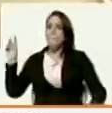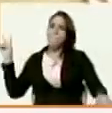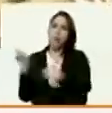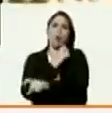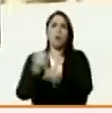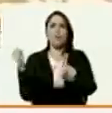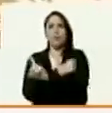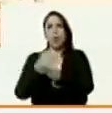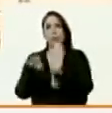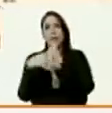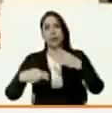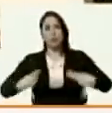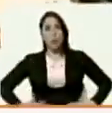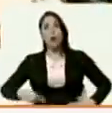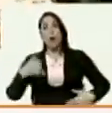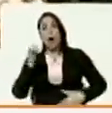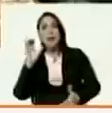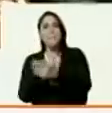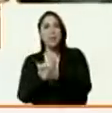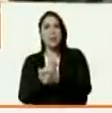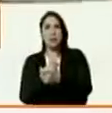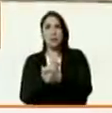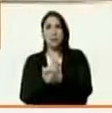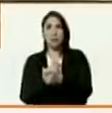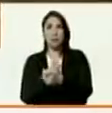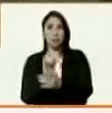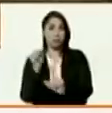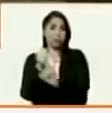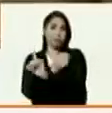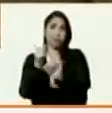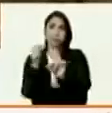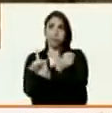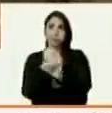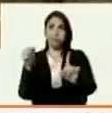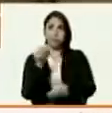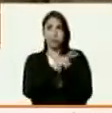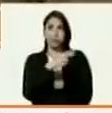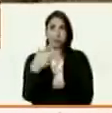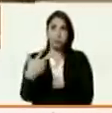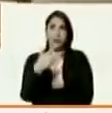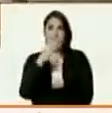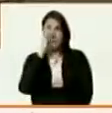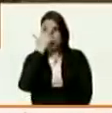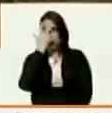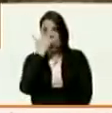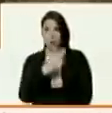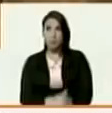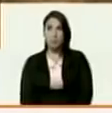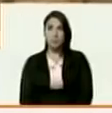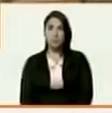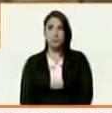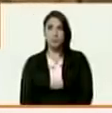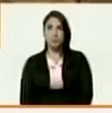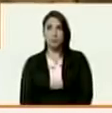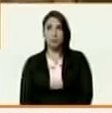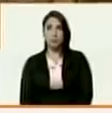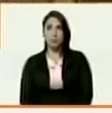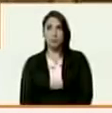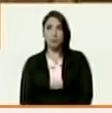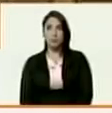humanos. Hay una compañera agredida el 23 de febrero,